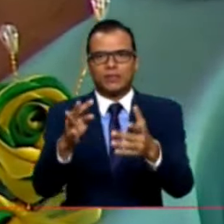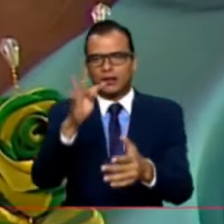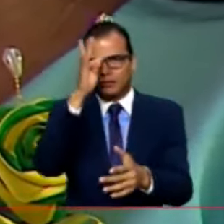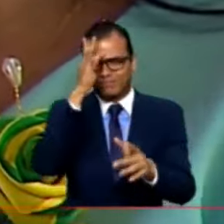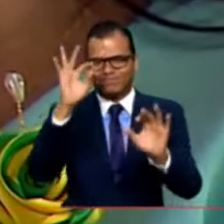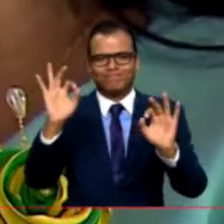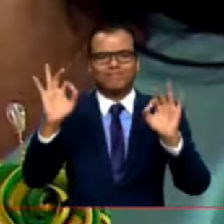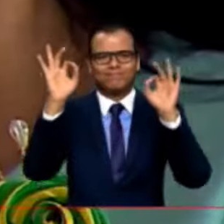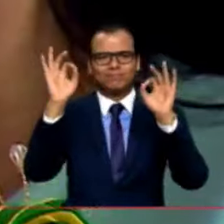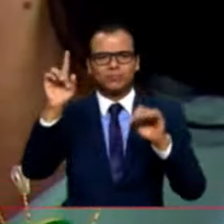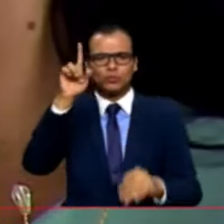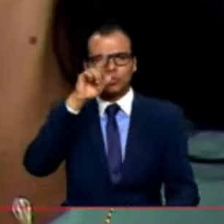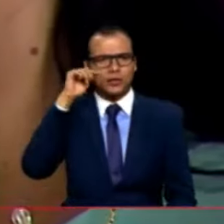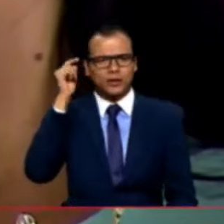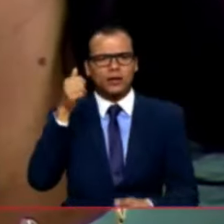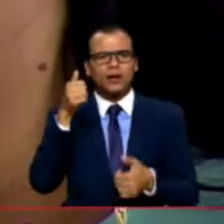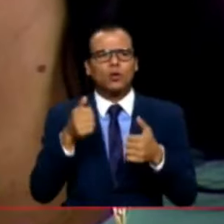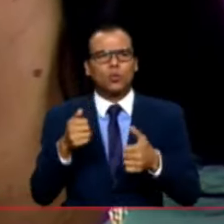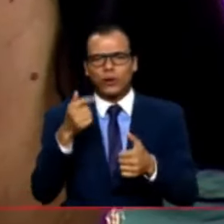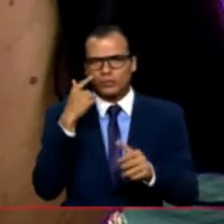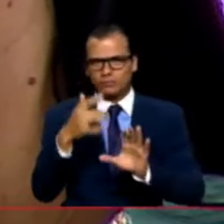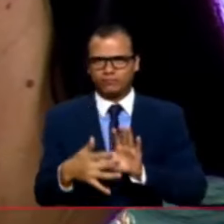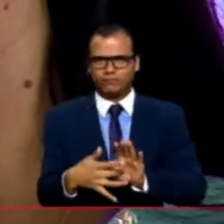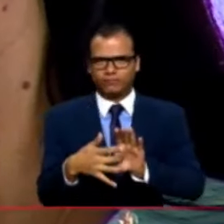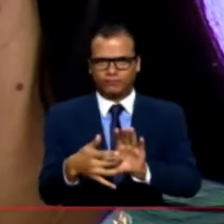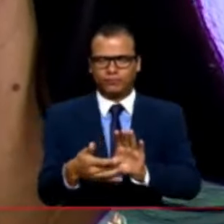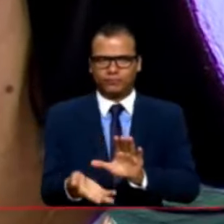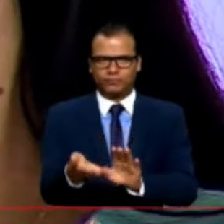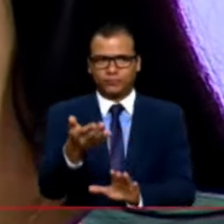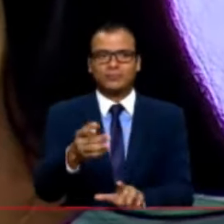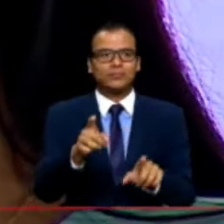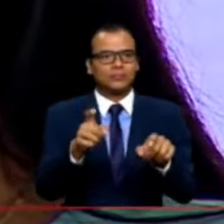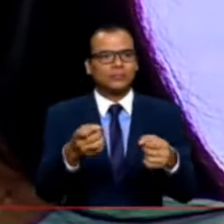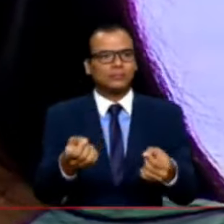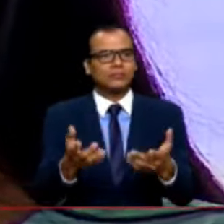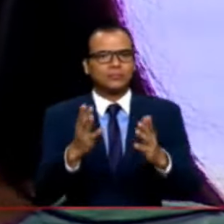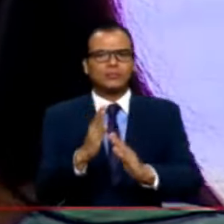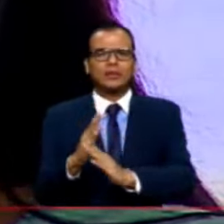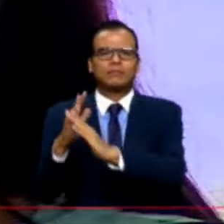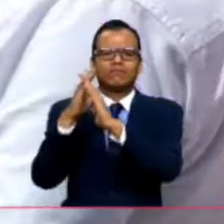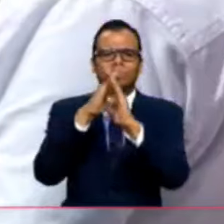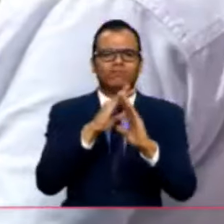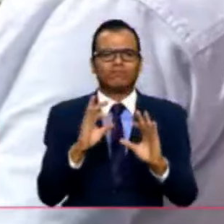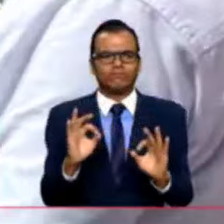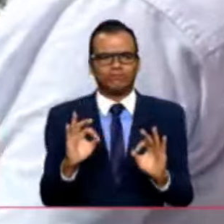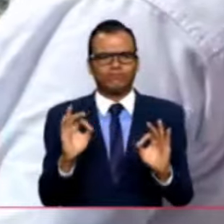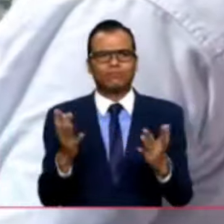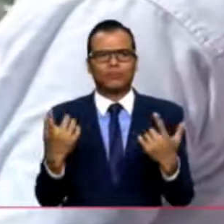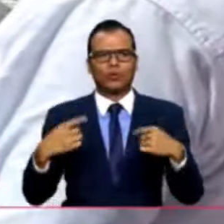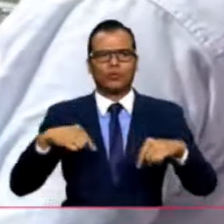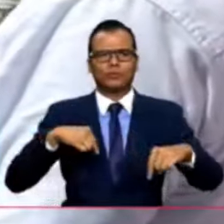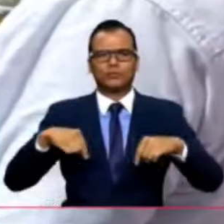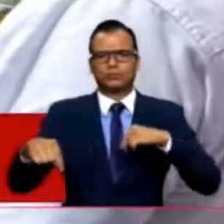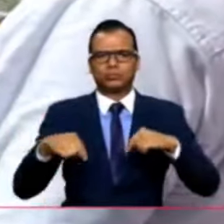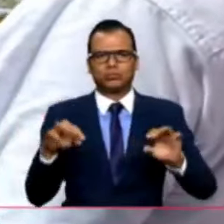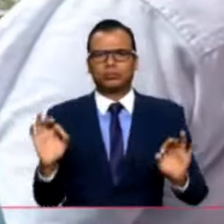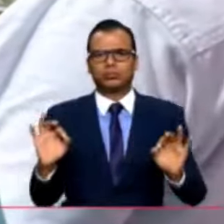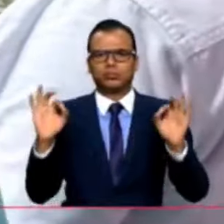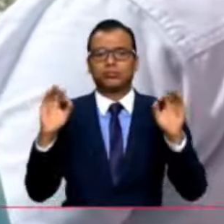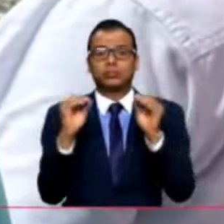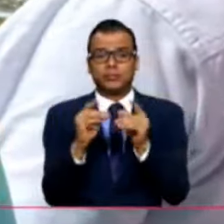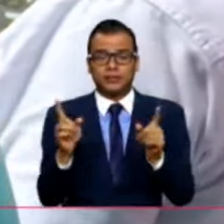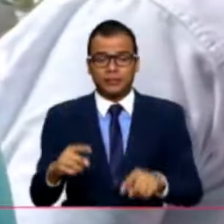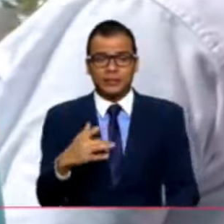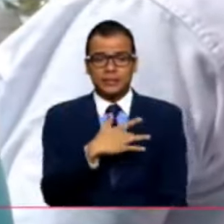los candelareños. Que recuperemos la seguridad de nuestro municipio a través de la autoridad y asimismo que los servicios